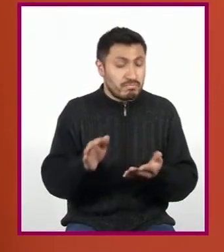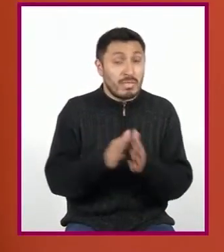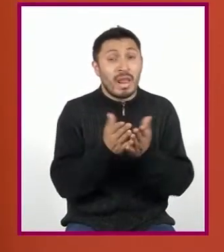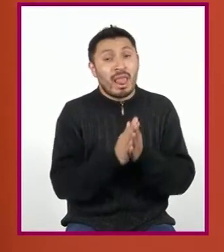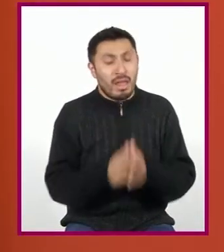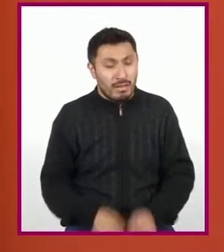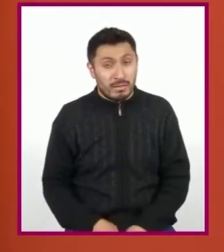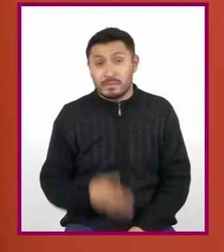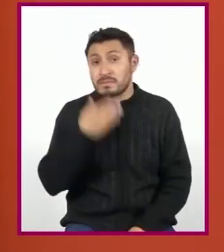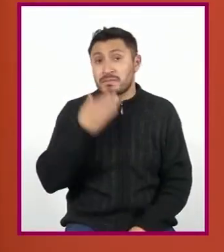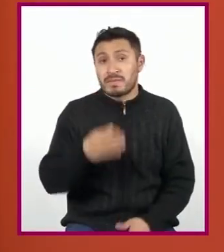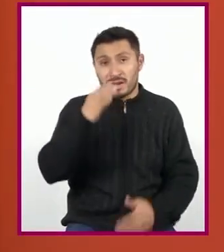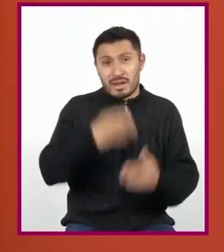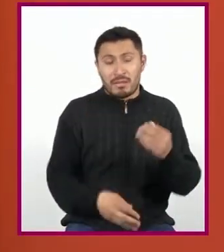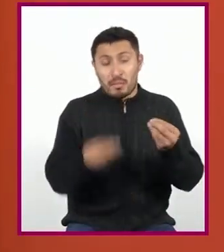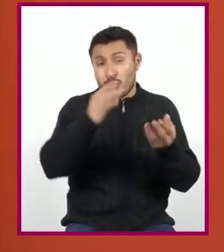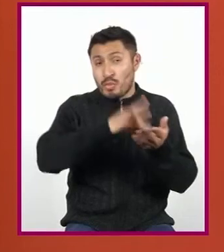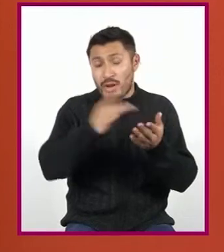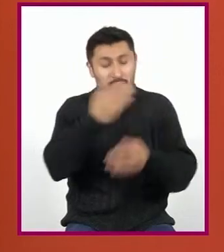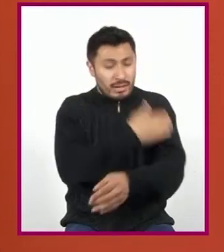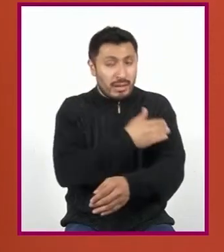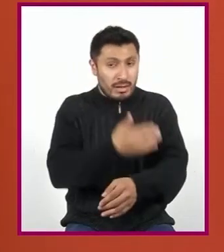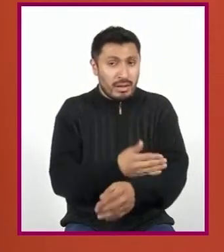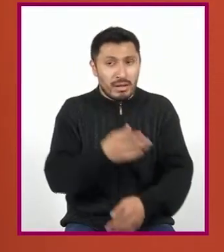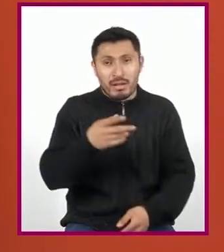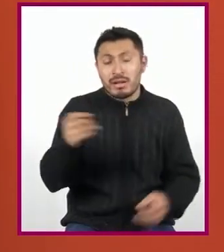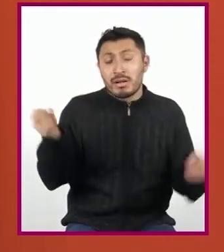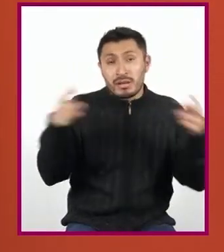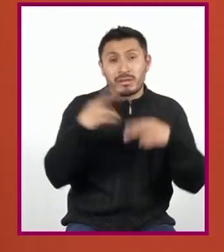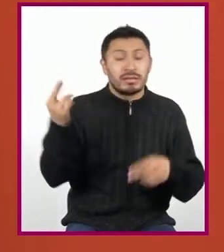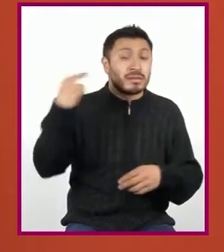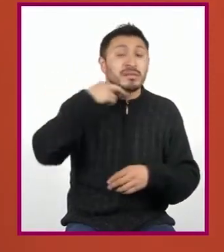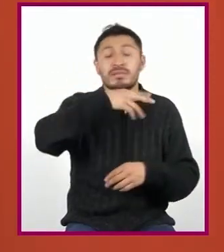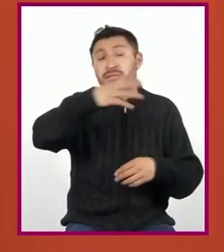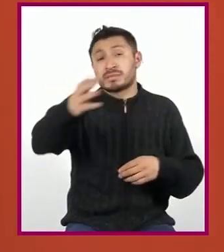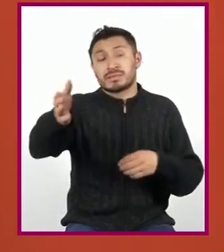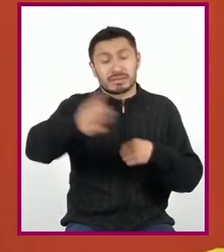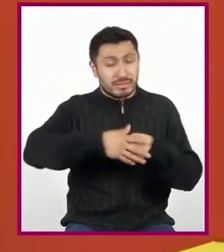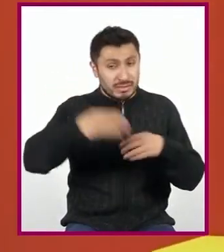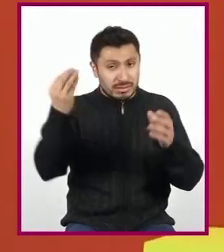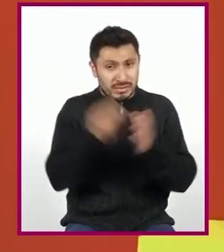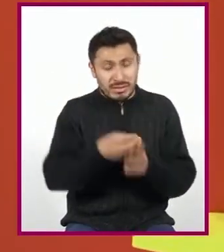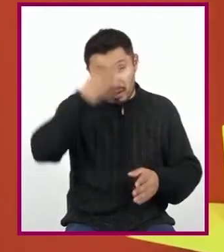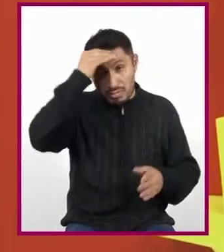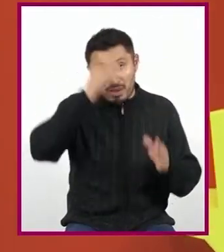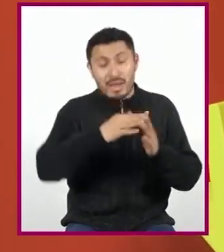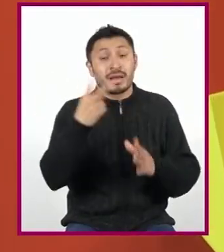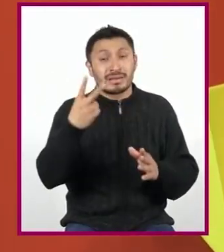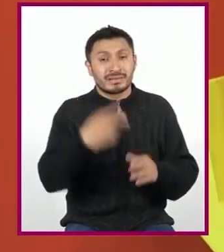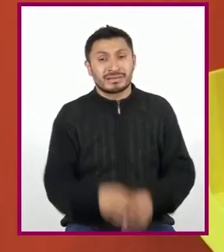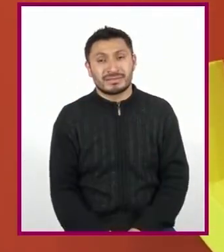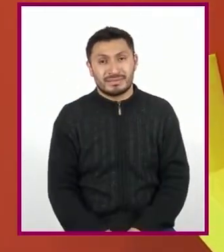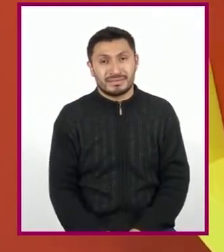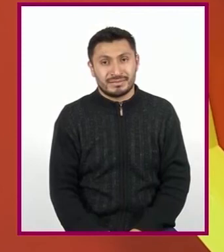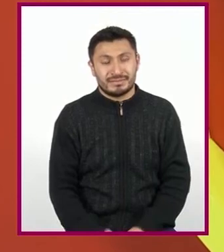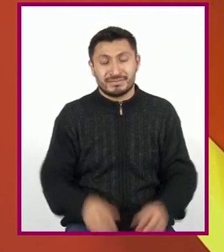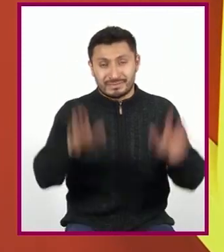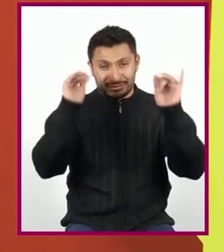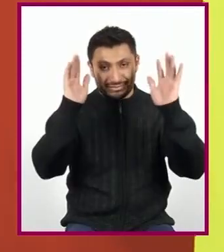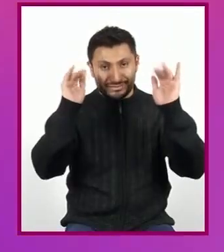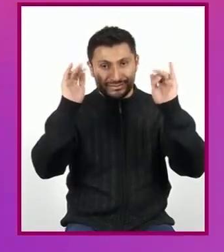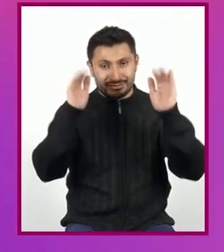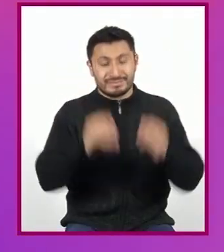utilice como ejemplo, léanlo y subrayen los verbos que aparecen en cada párrafo. Posteriormente,